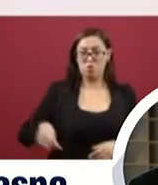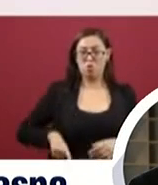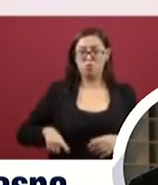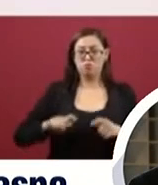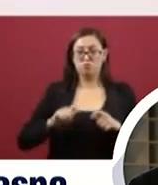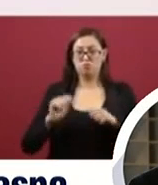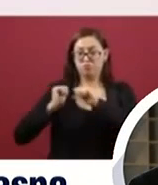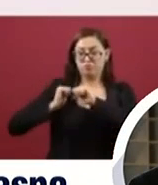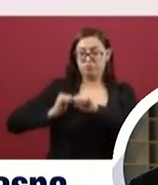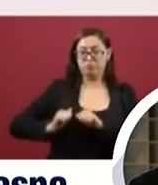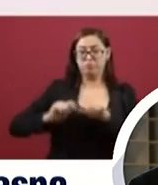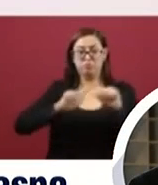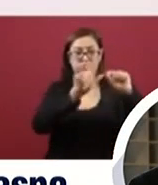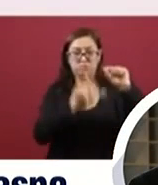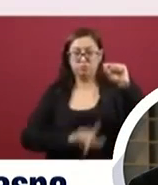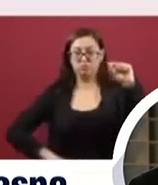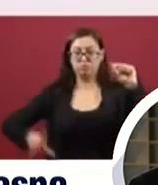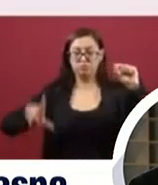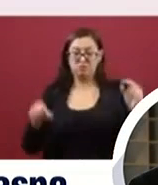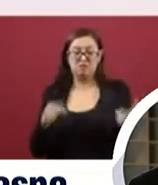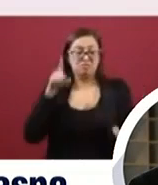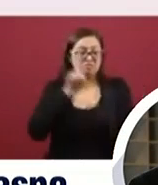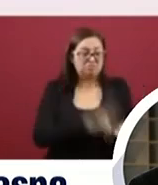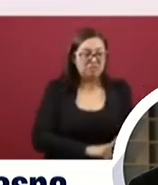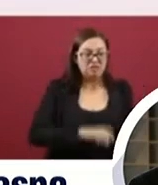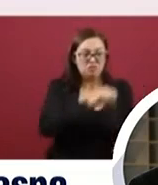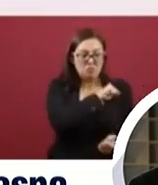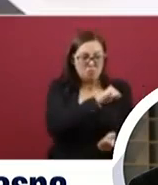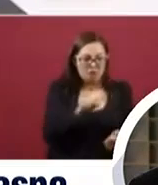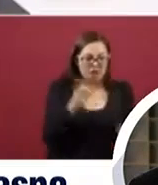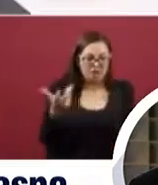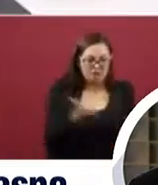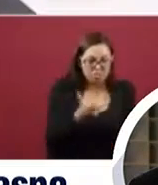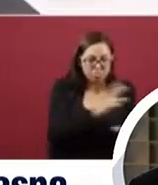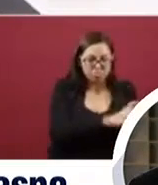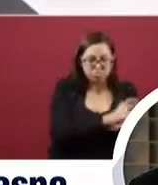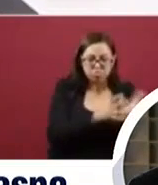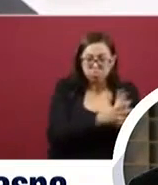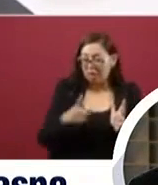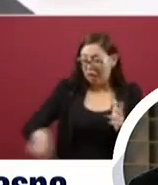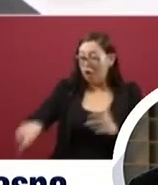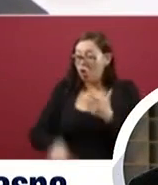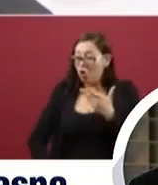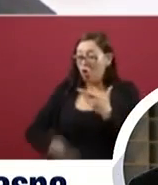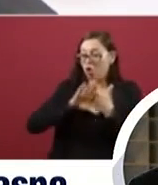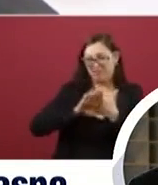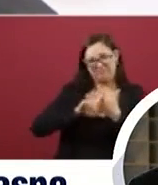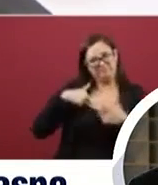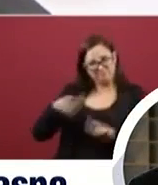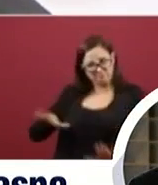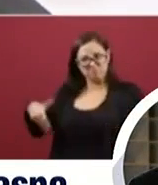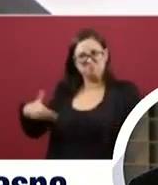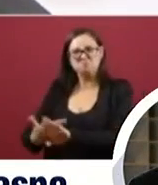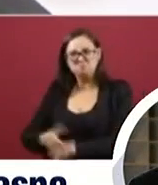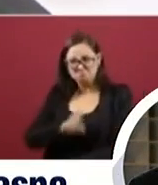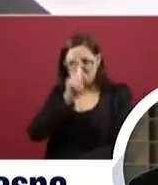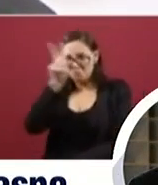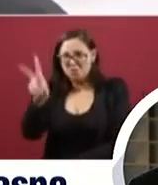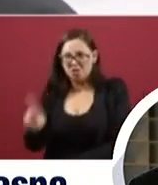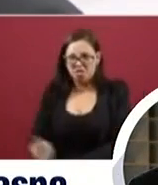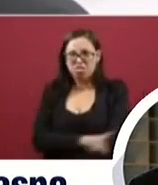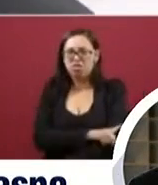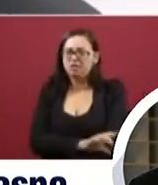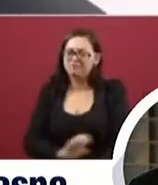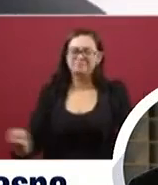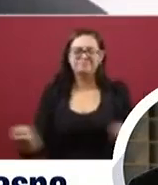fuertes. Ojalá no ocurra también, pero esos son los riesgos que están advirtiendo muchas instituciones, los bancos, los especialistas en